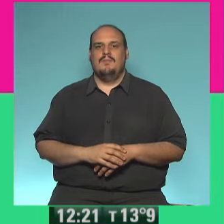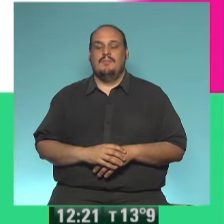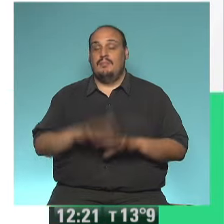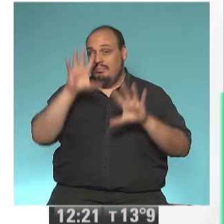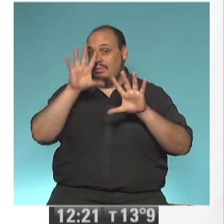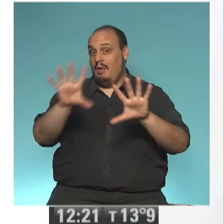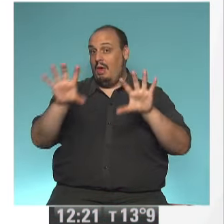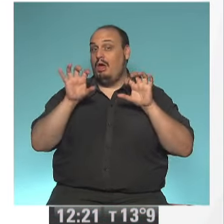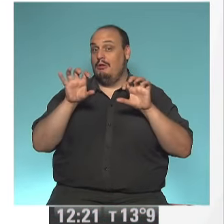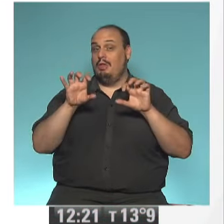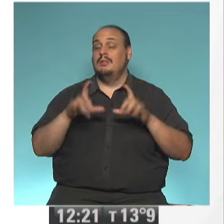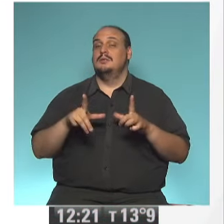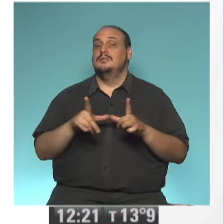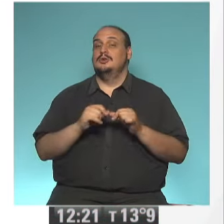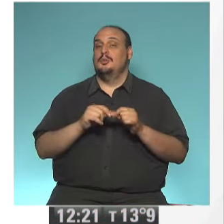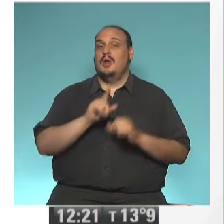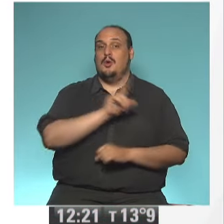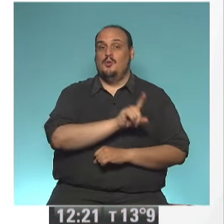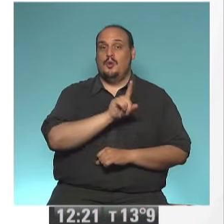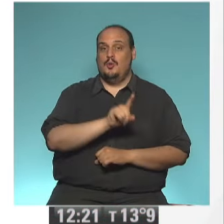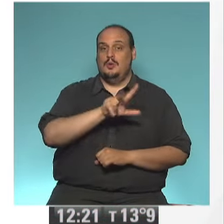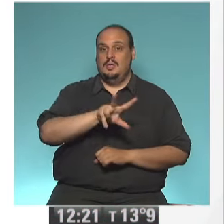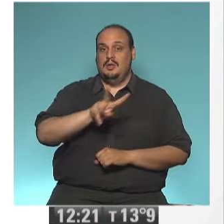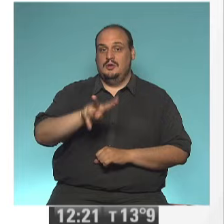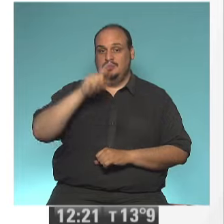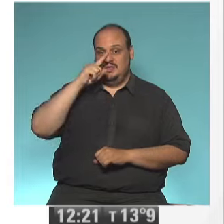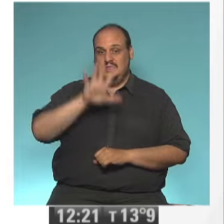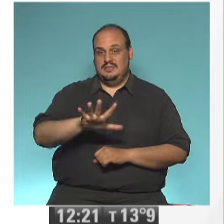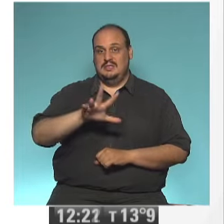No te olvides, el teléfono es